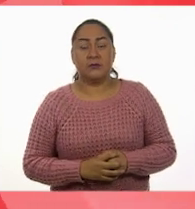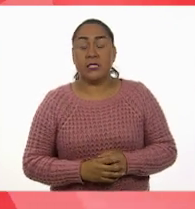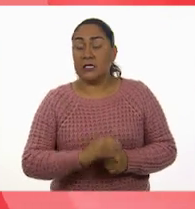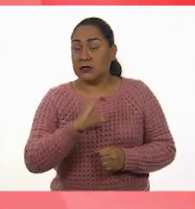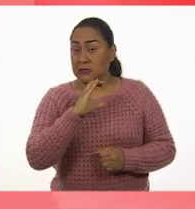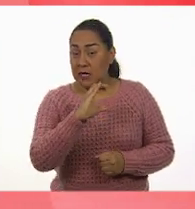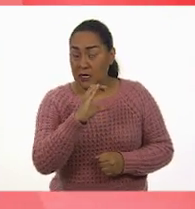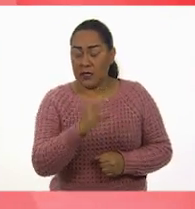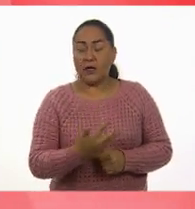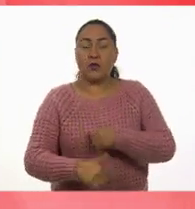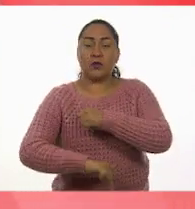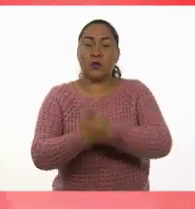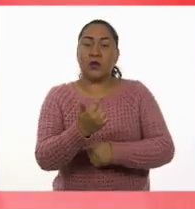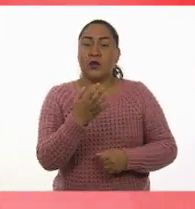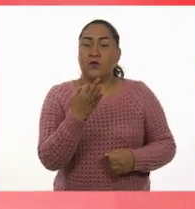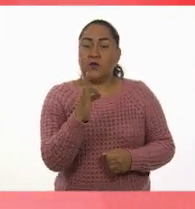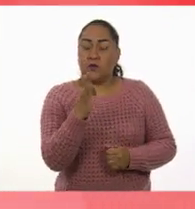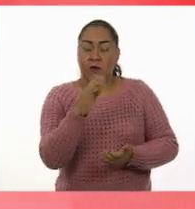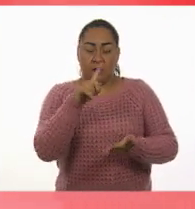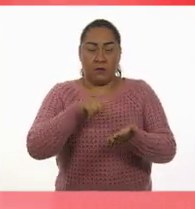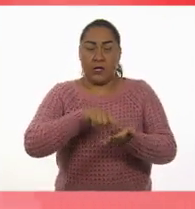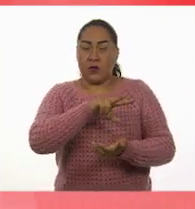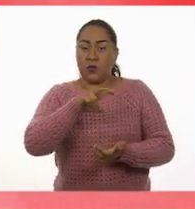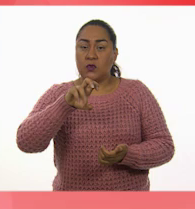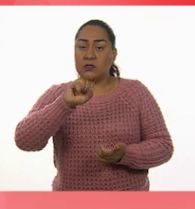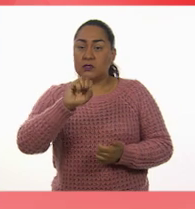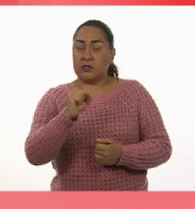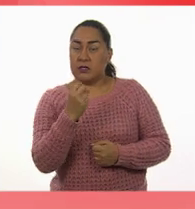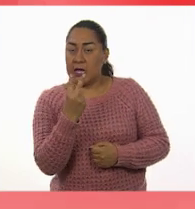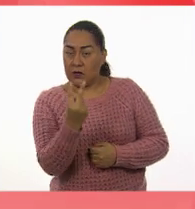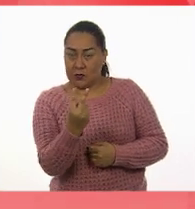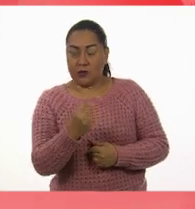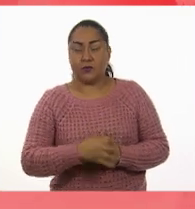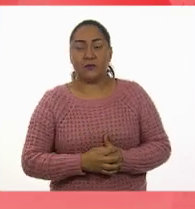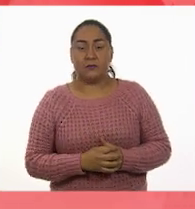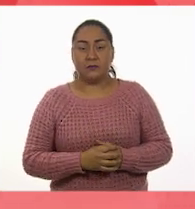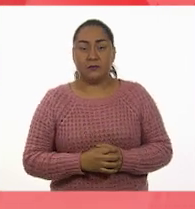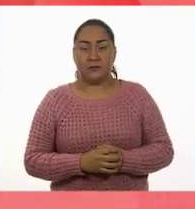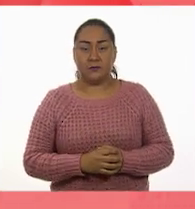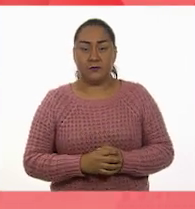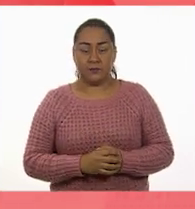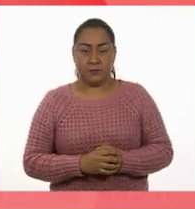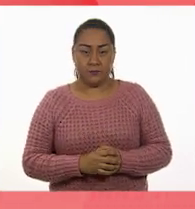de 1849. C. El 12 de febrero de 1862.